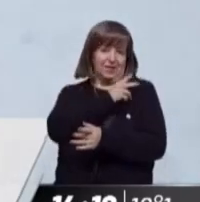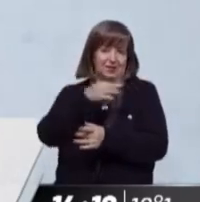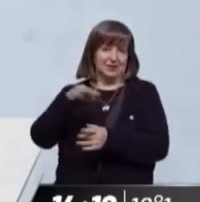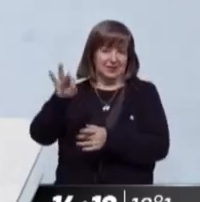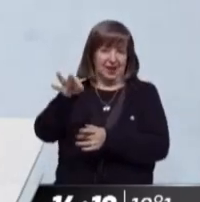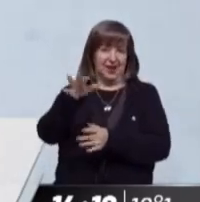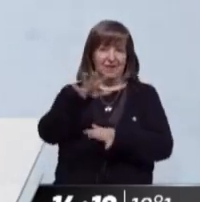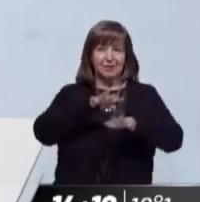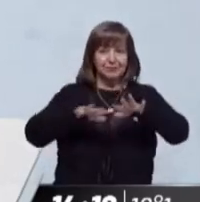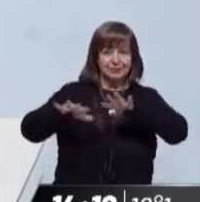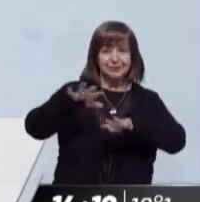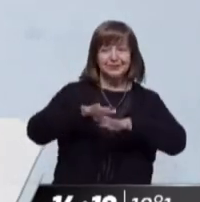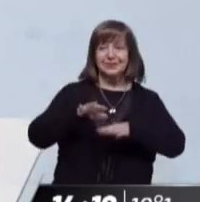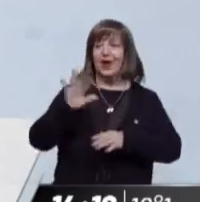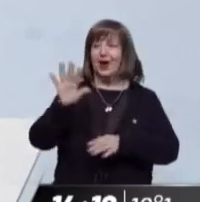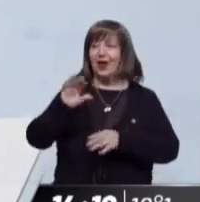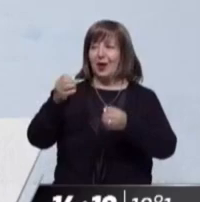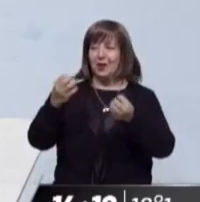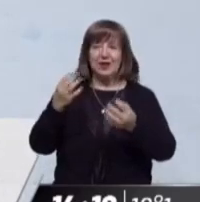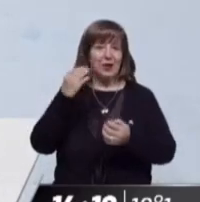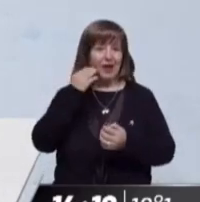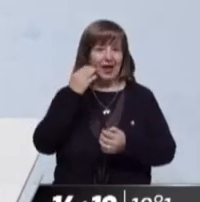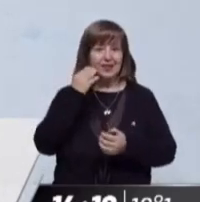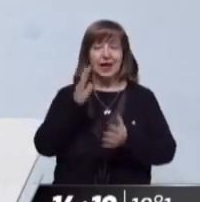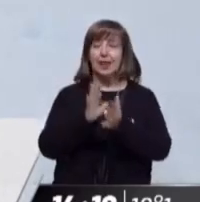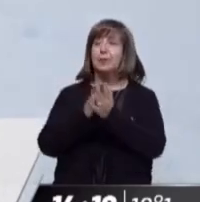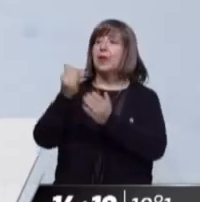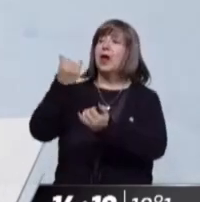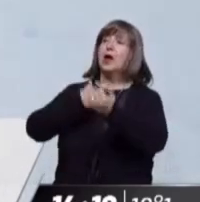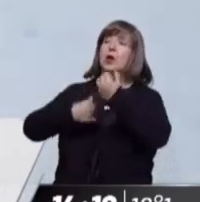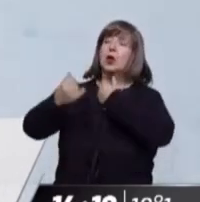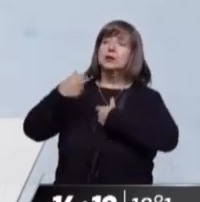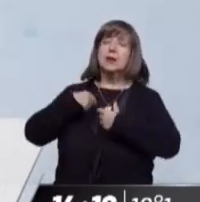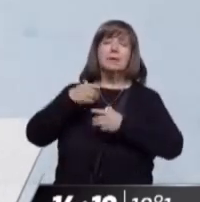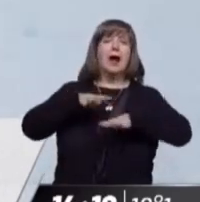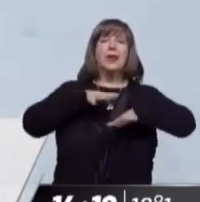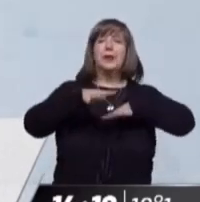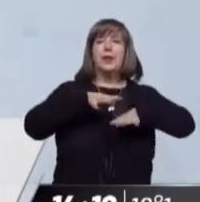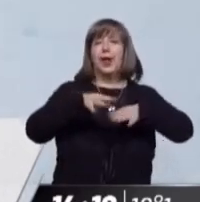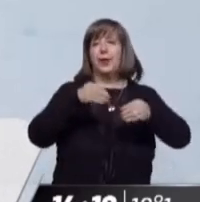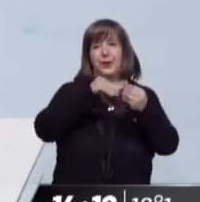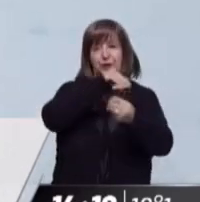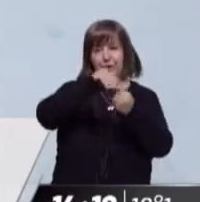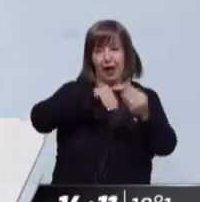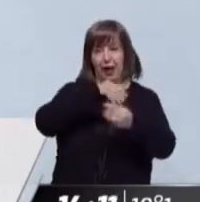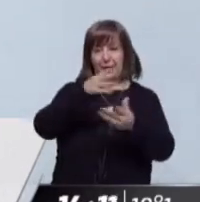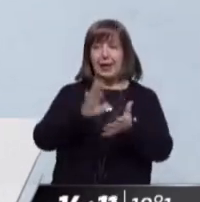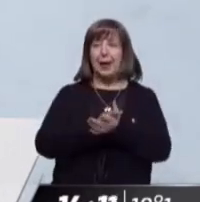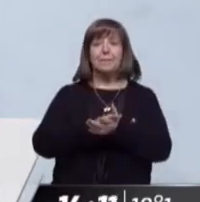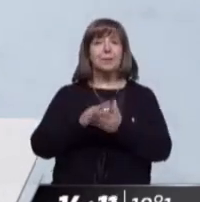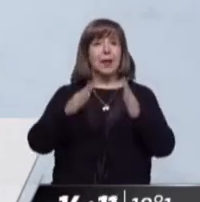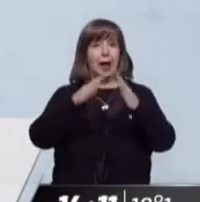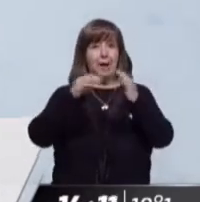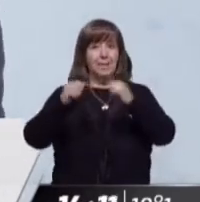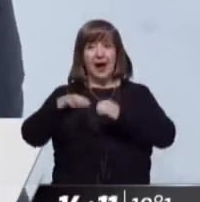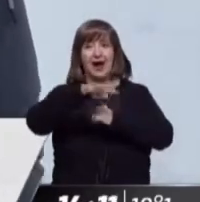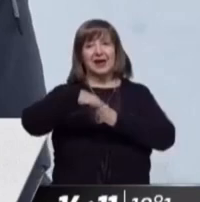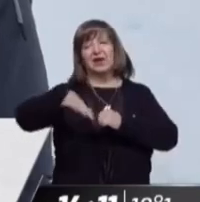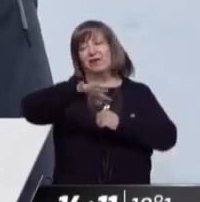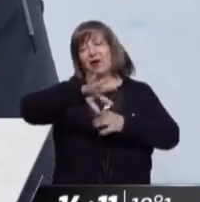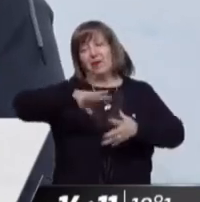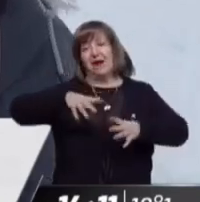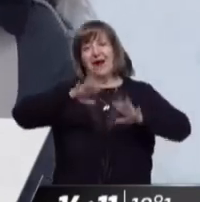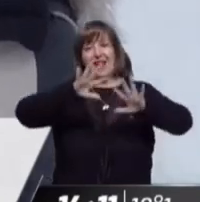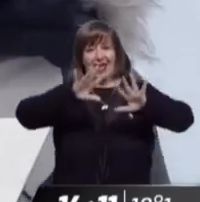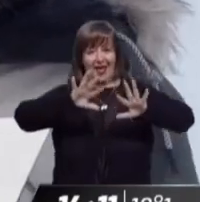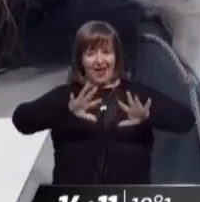Eduardo? Hola, ¿cómo están? Buenas tardes. Bueno, contame qué actividades pueden hacer acá las familias. Bueno, en nuestro parque de nieve tenemos dos grupos